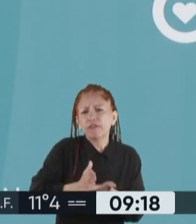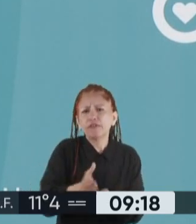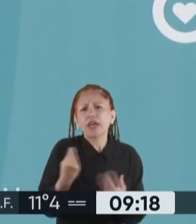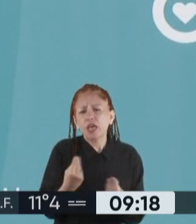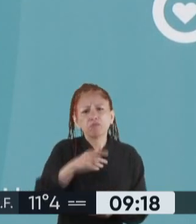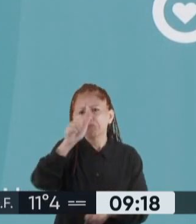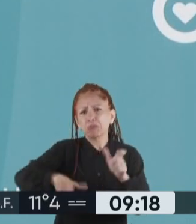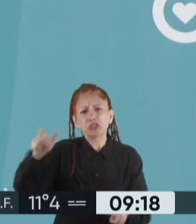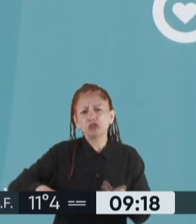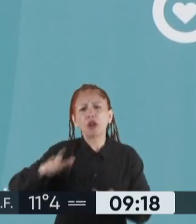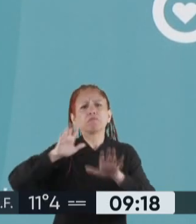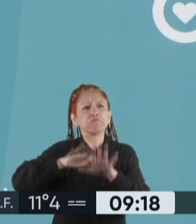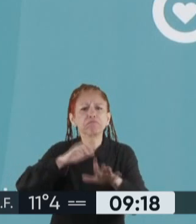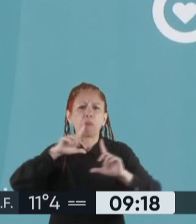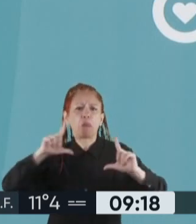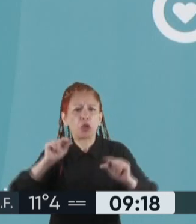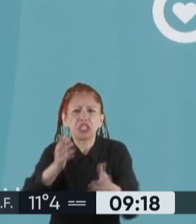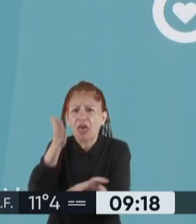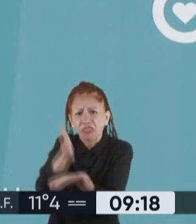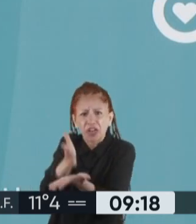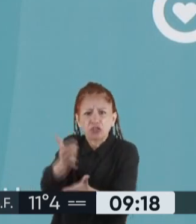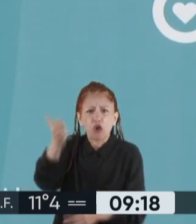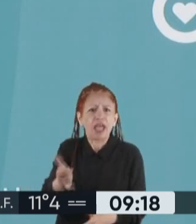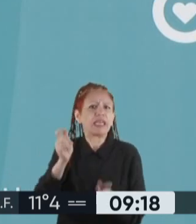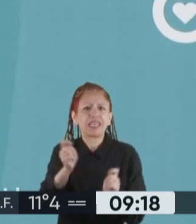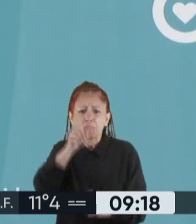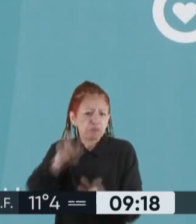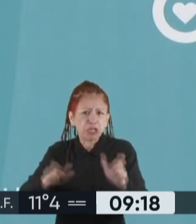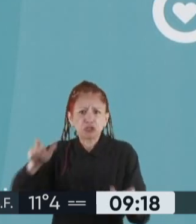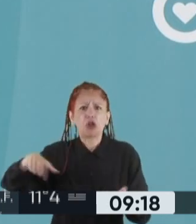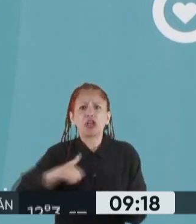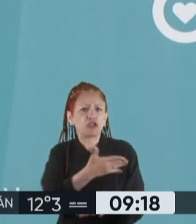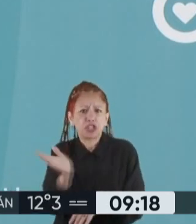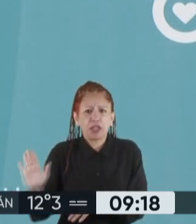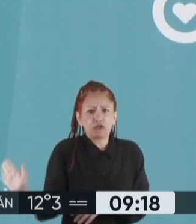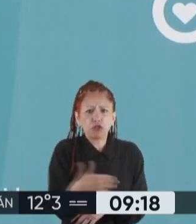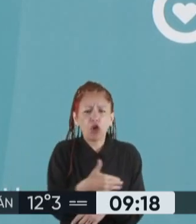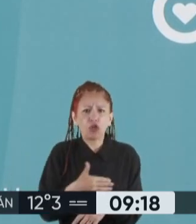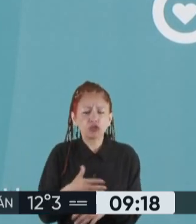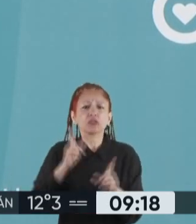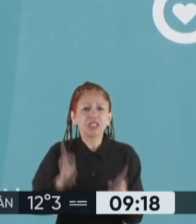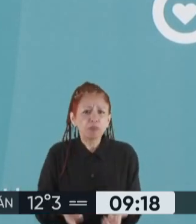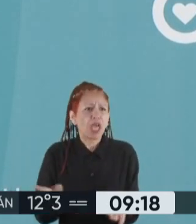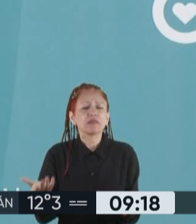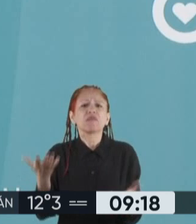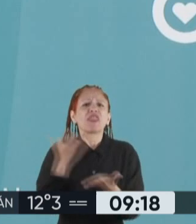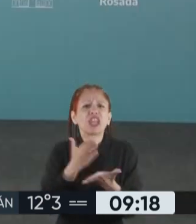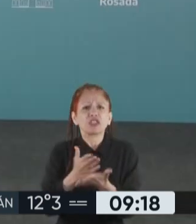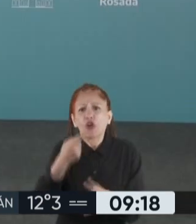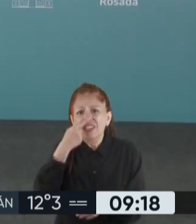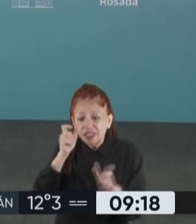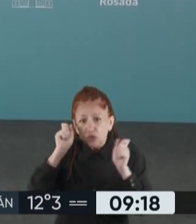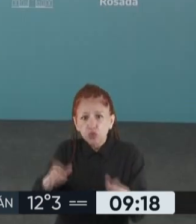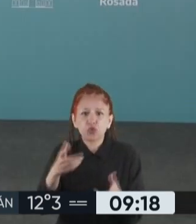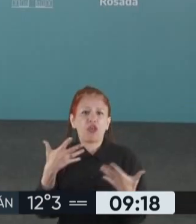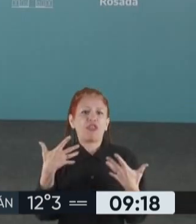la protesta es uno de los derechos que tienen todos los manifestantes, todos los ciudadanos y las ciudadanas, y sobre todo el derecho a defender sus intereses. Muchas gracias.